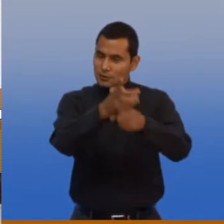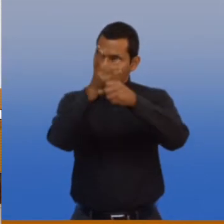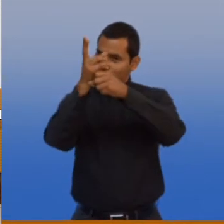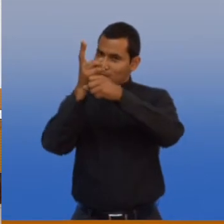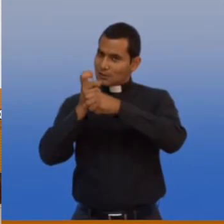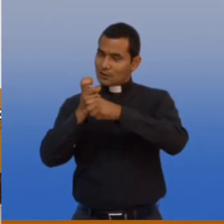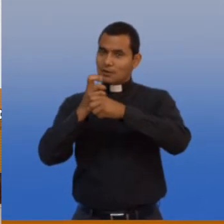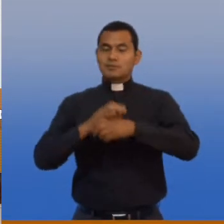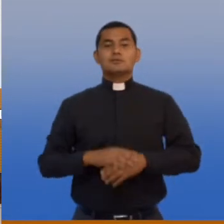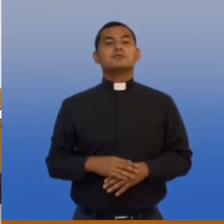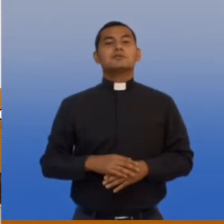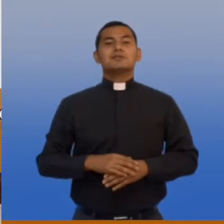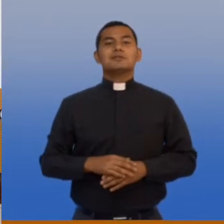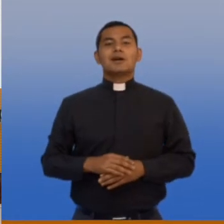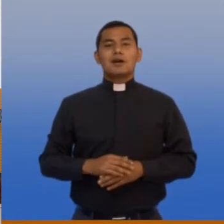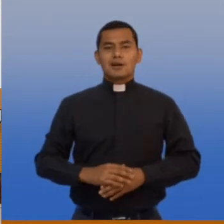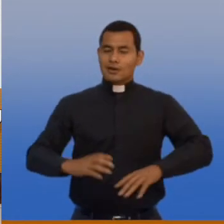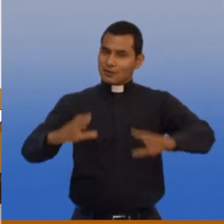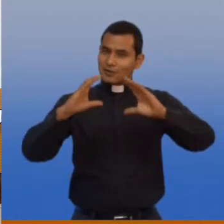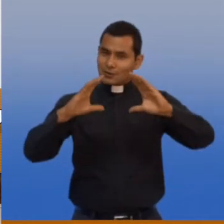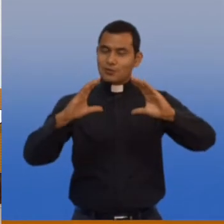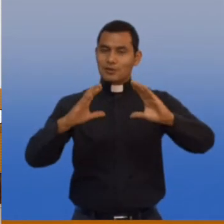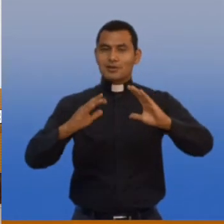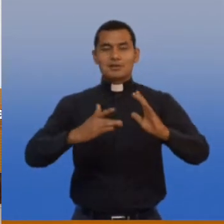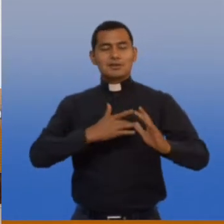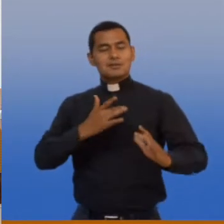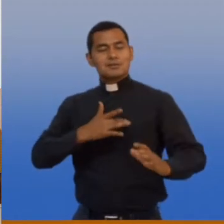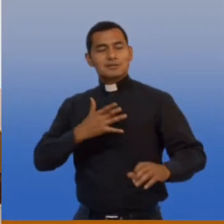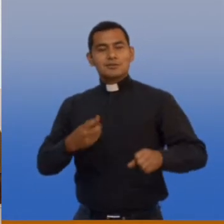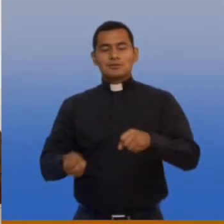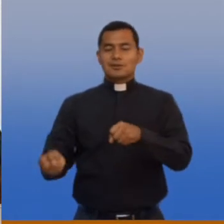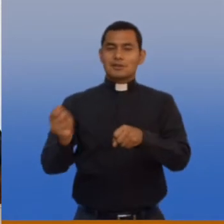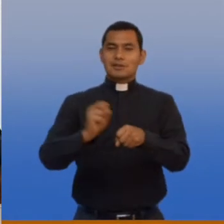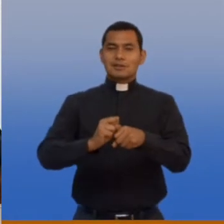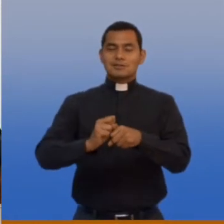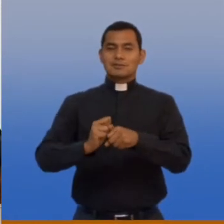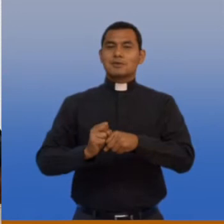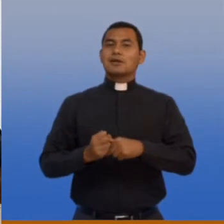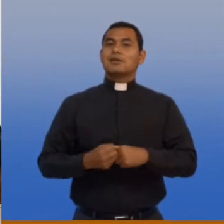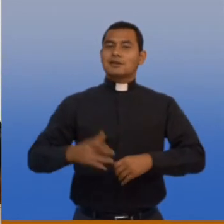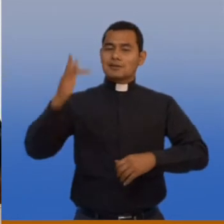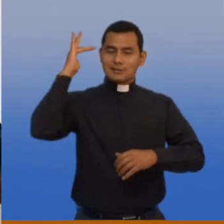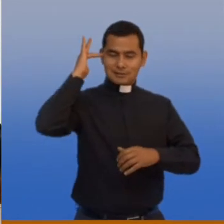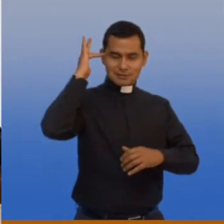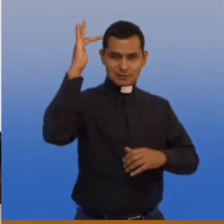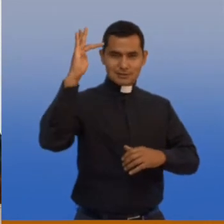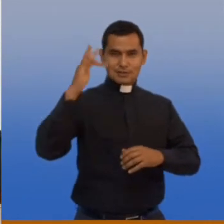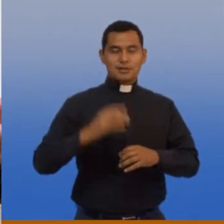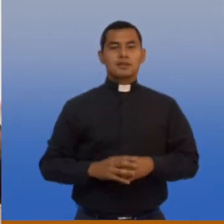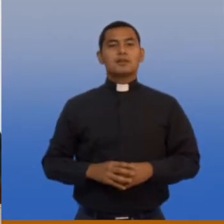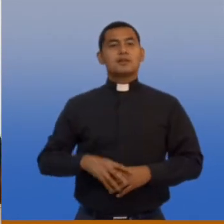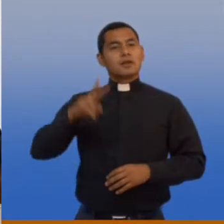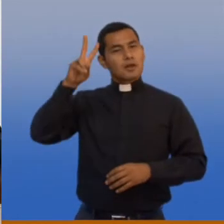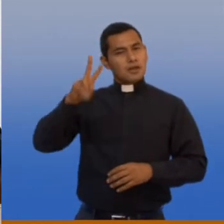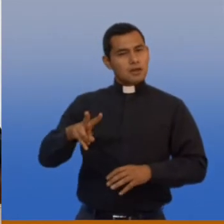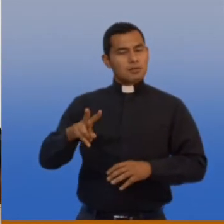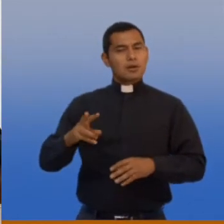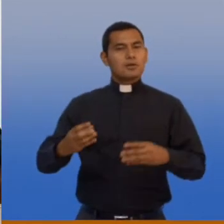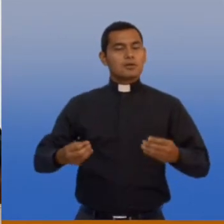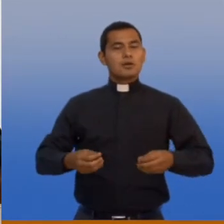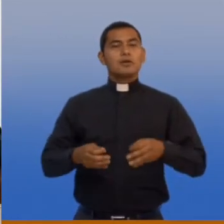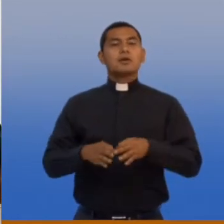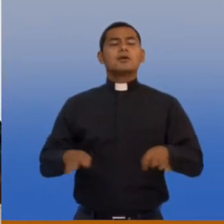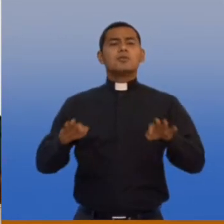bien encontremos que prevalezca este valor de la fe religiosa, de la fe por los misterios de